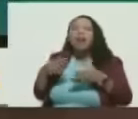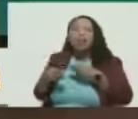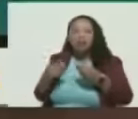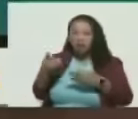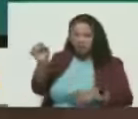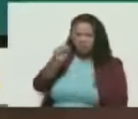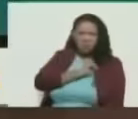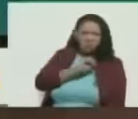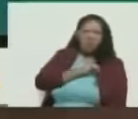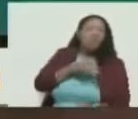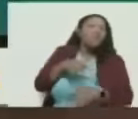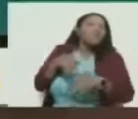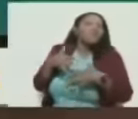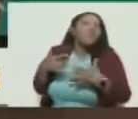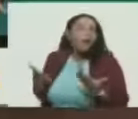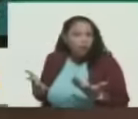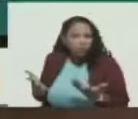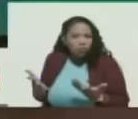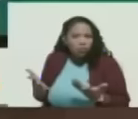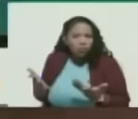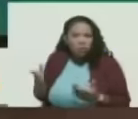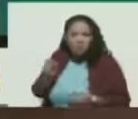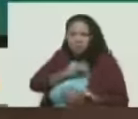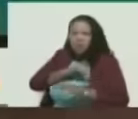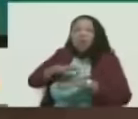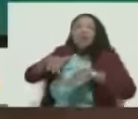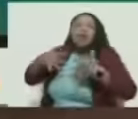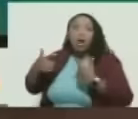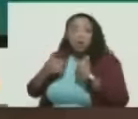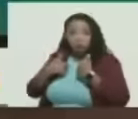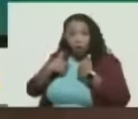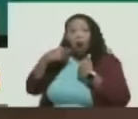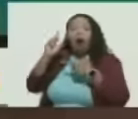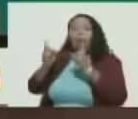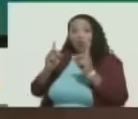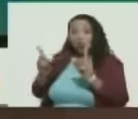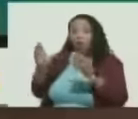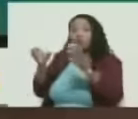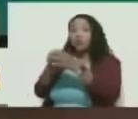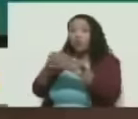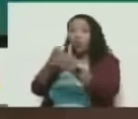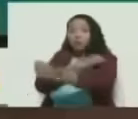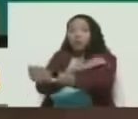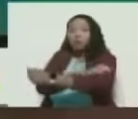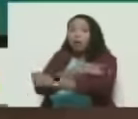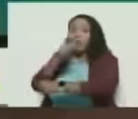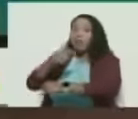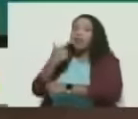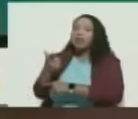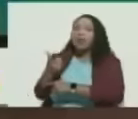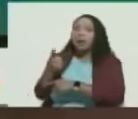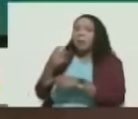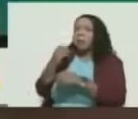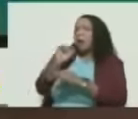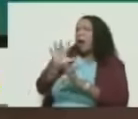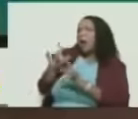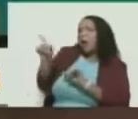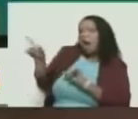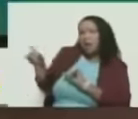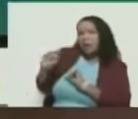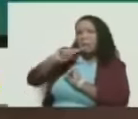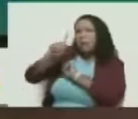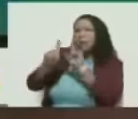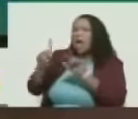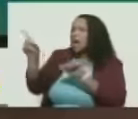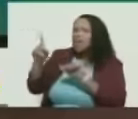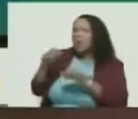miedo? ¿A qué tienen miedo? Yo escuchaba a algún actor de la oposición decir, bueno, pero es que el referéndum no va a tener